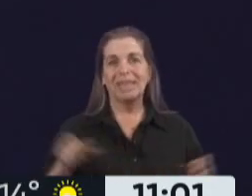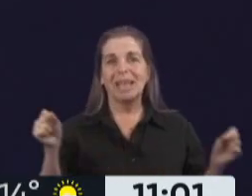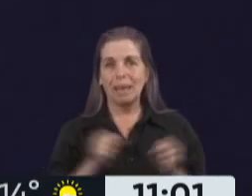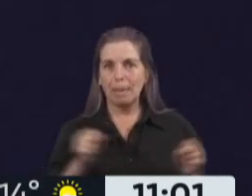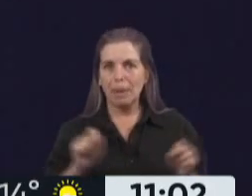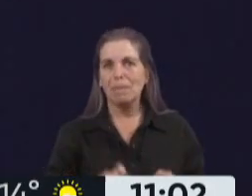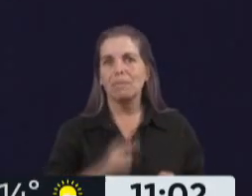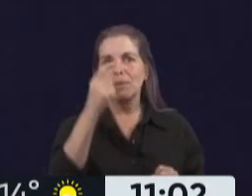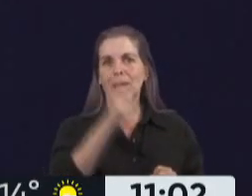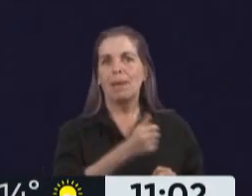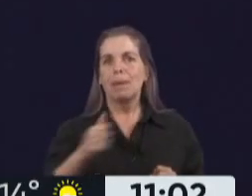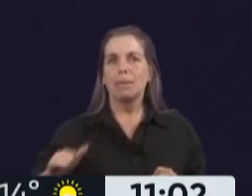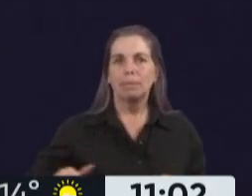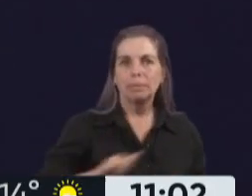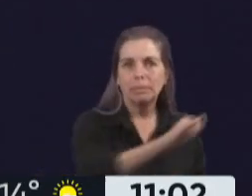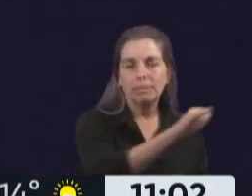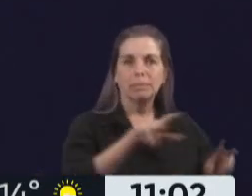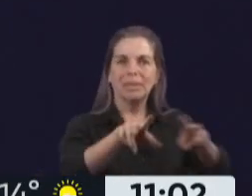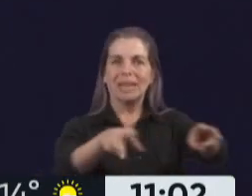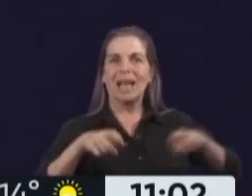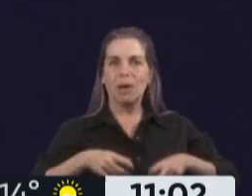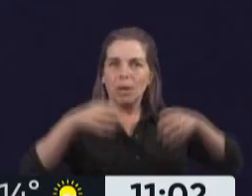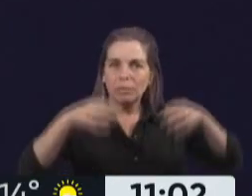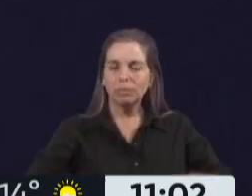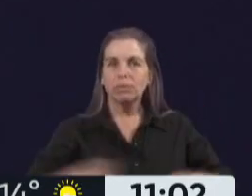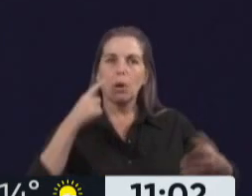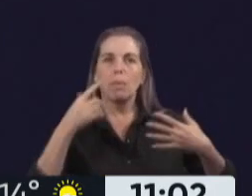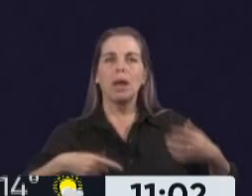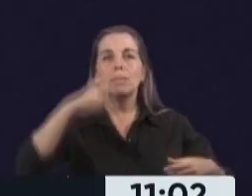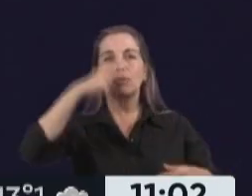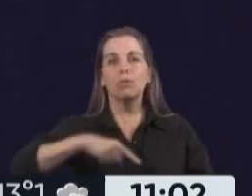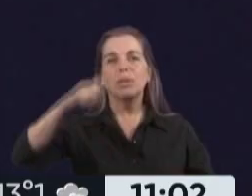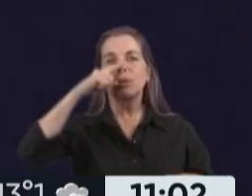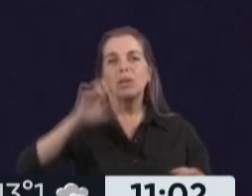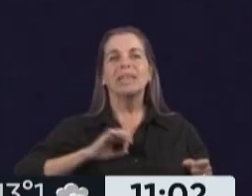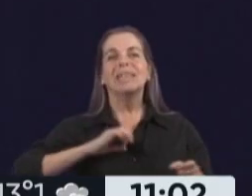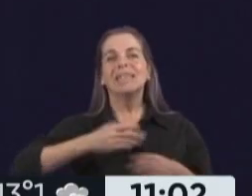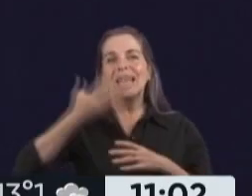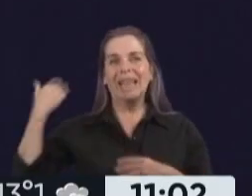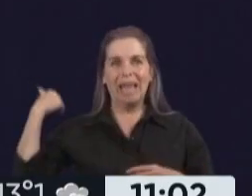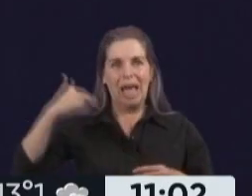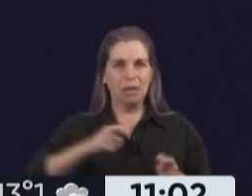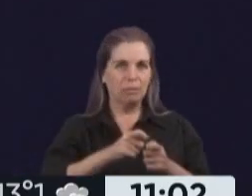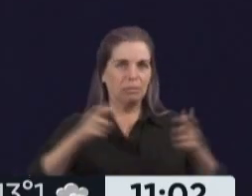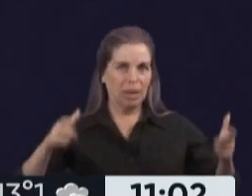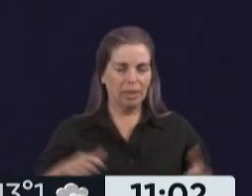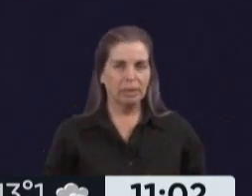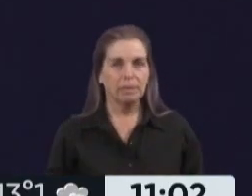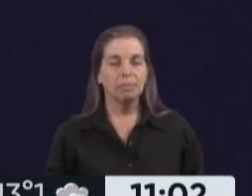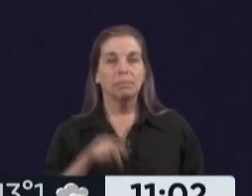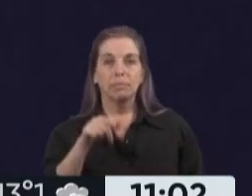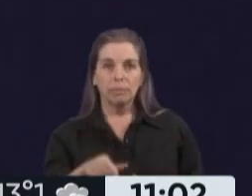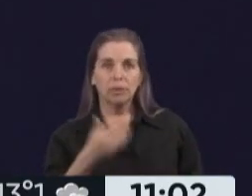genuinos desde las últimas 7 temporadas. Este avance, por supuesto, agradecemos